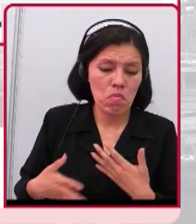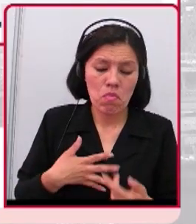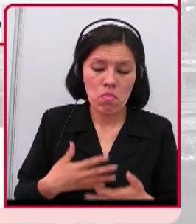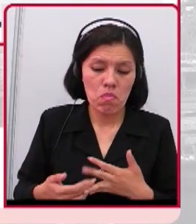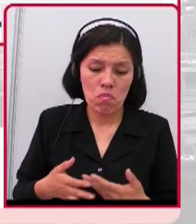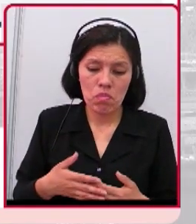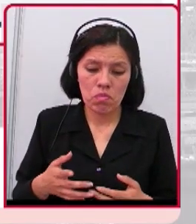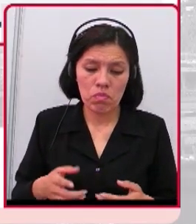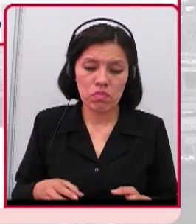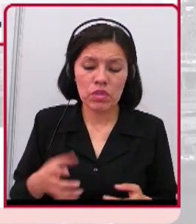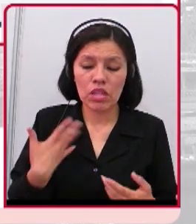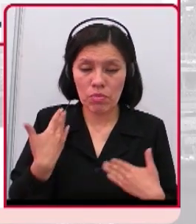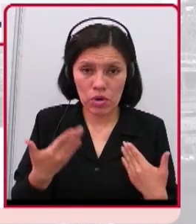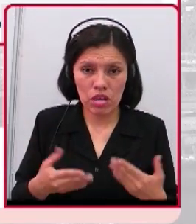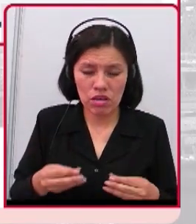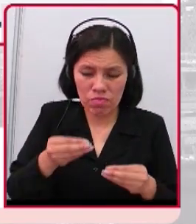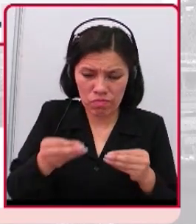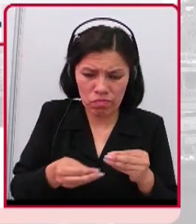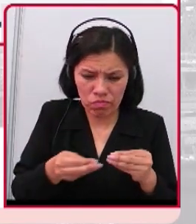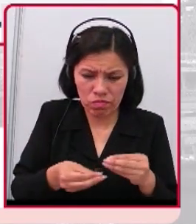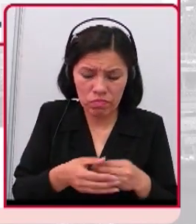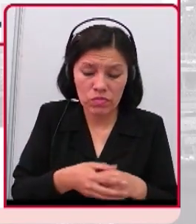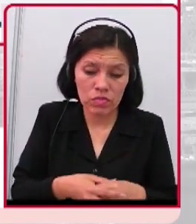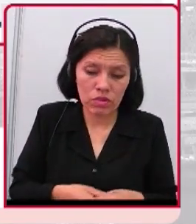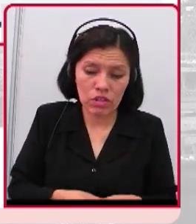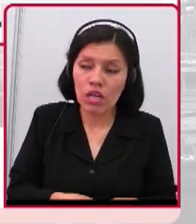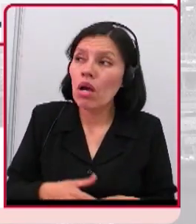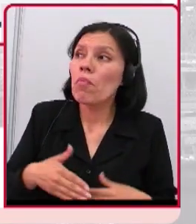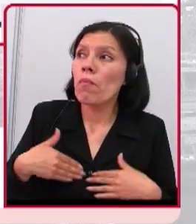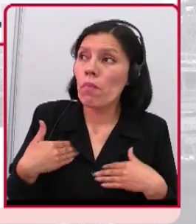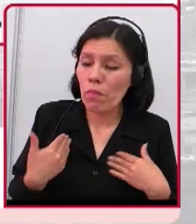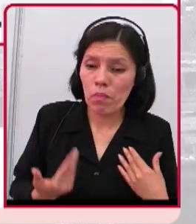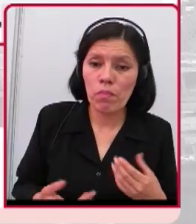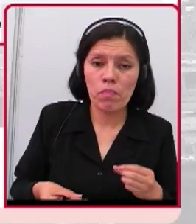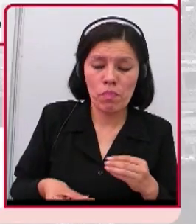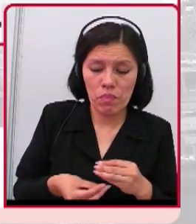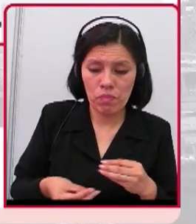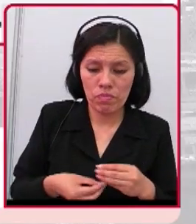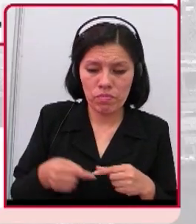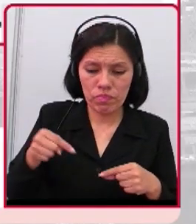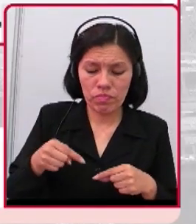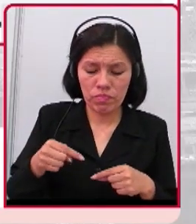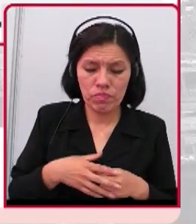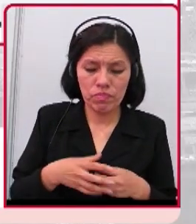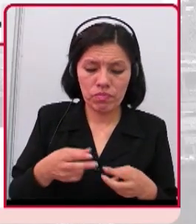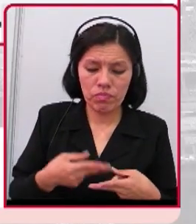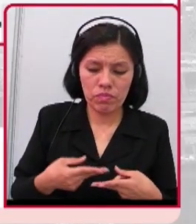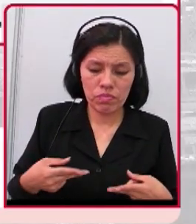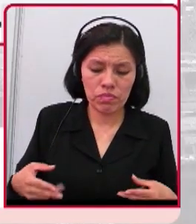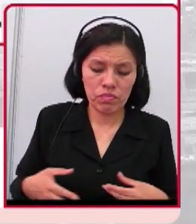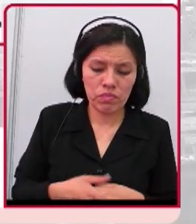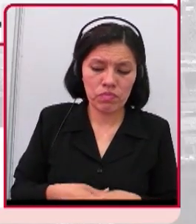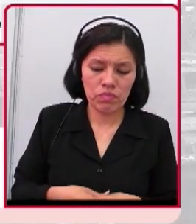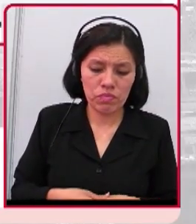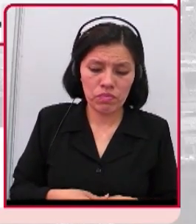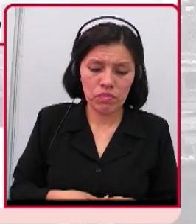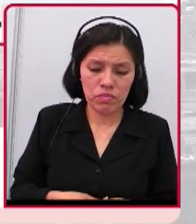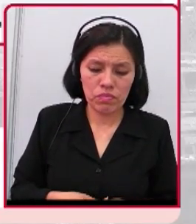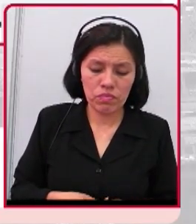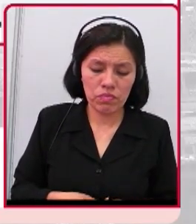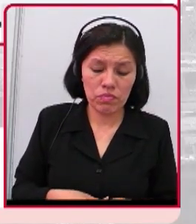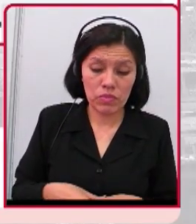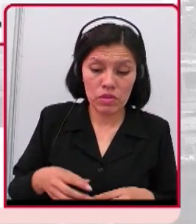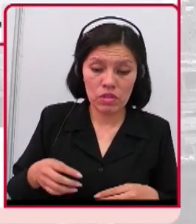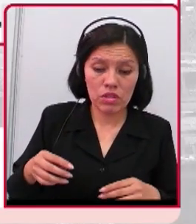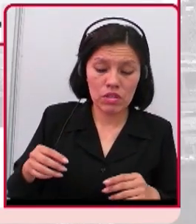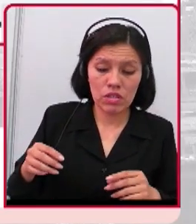que puede ser acumulativo, justamente podemos aplicar estas herramientas o algunas otras más que tenemos en